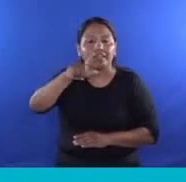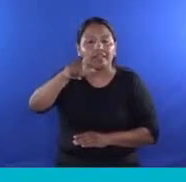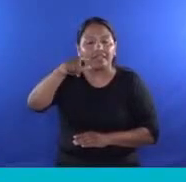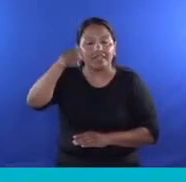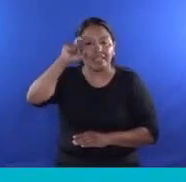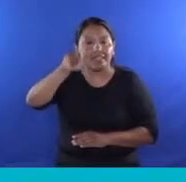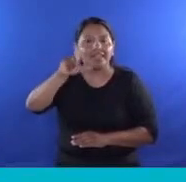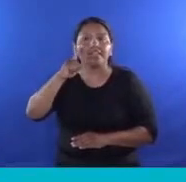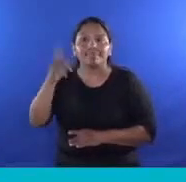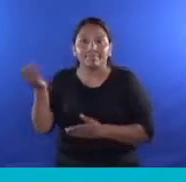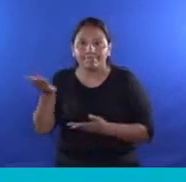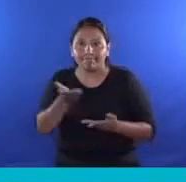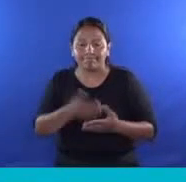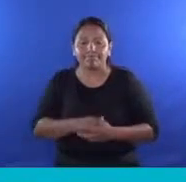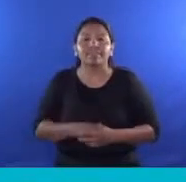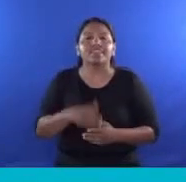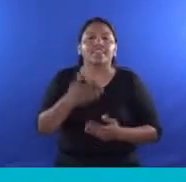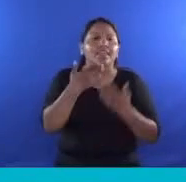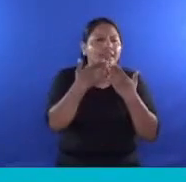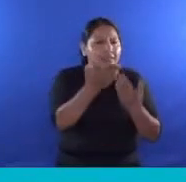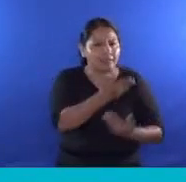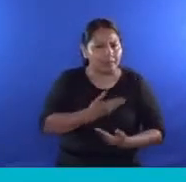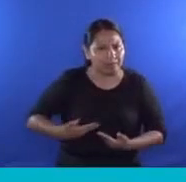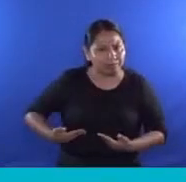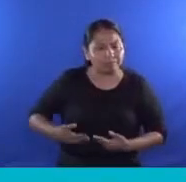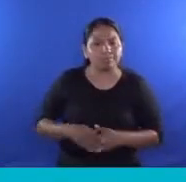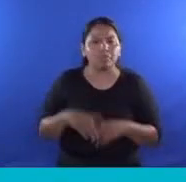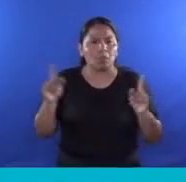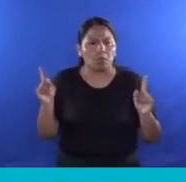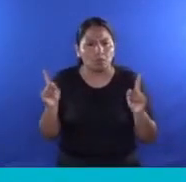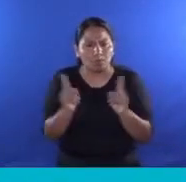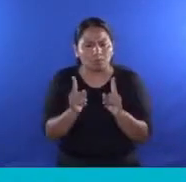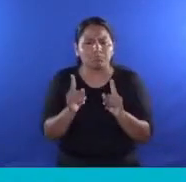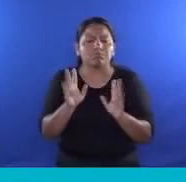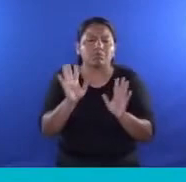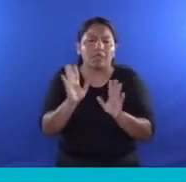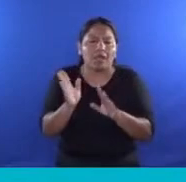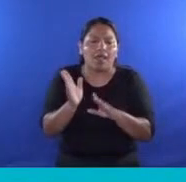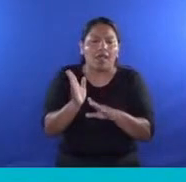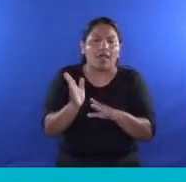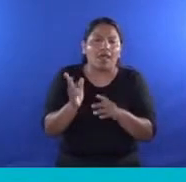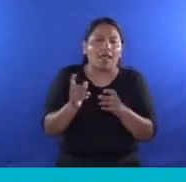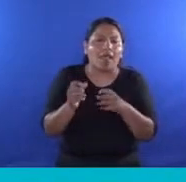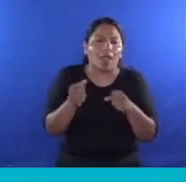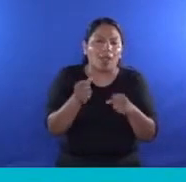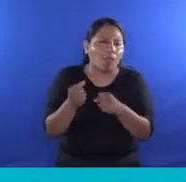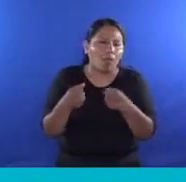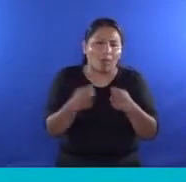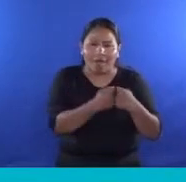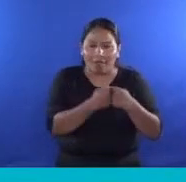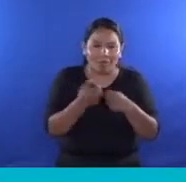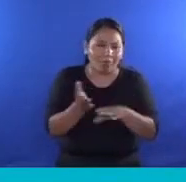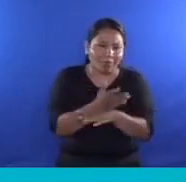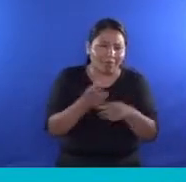señor presidente, brevemente nomás, apartándome del acuerdo de labor, con su